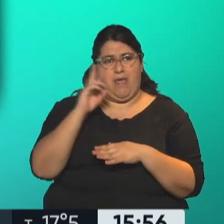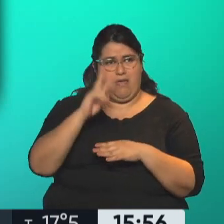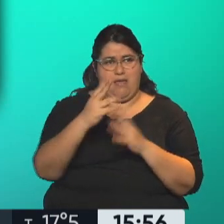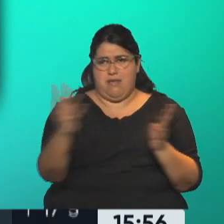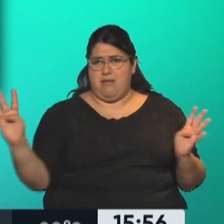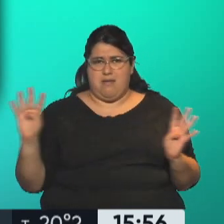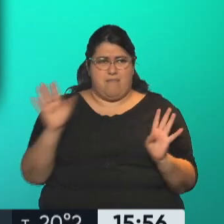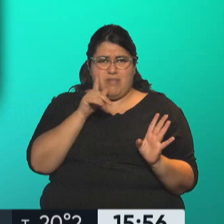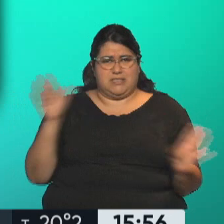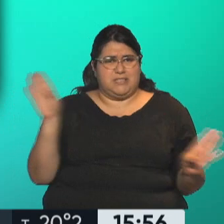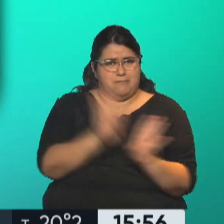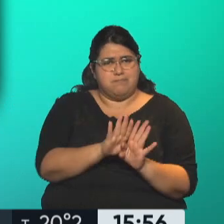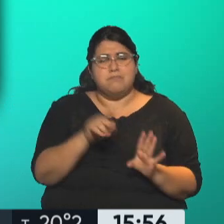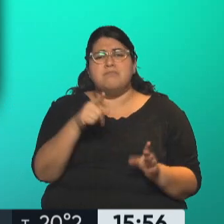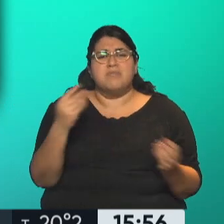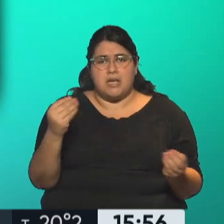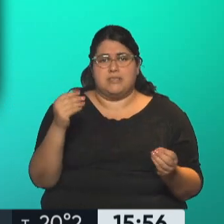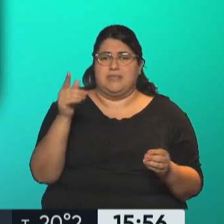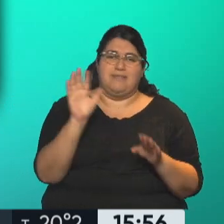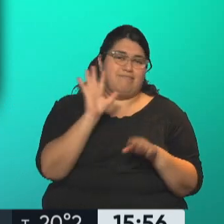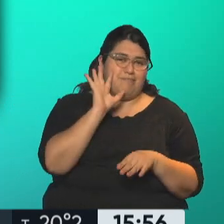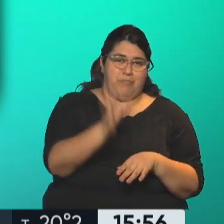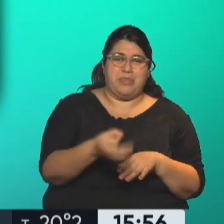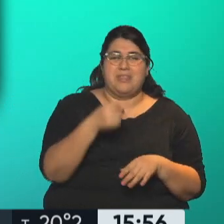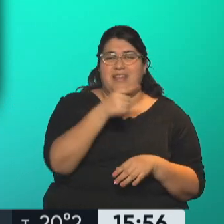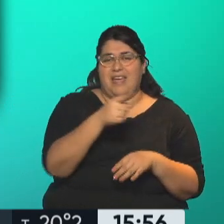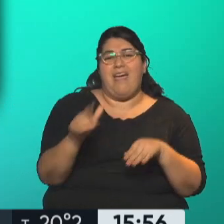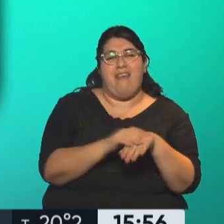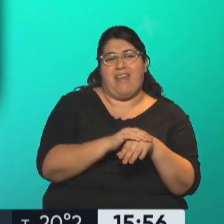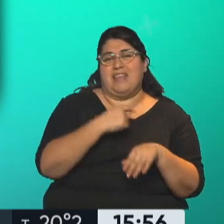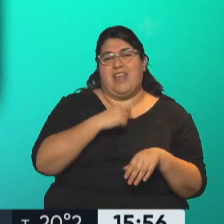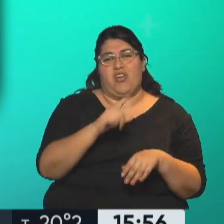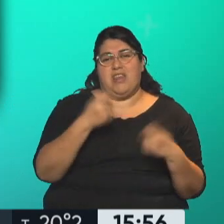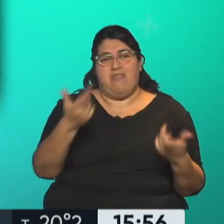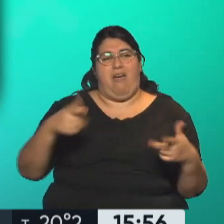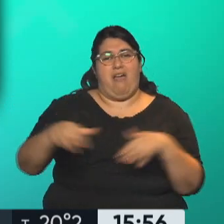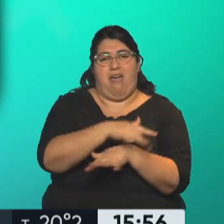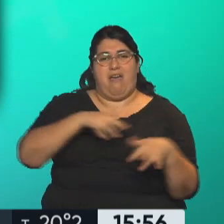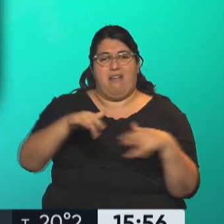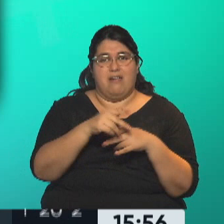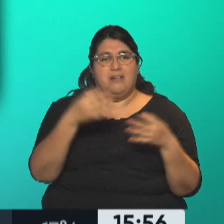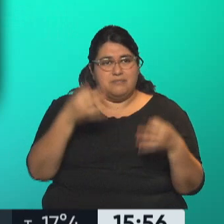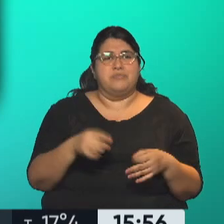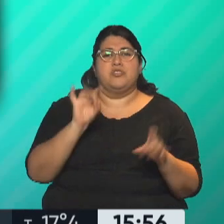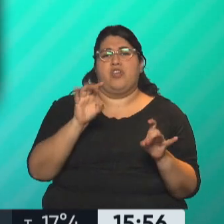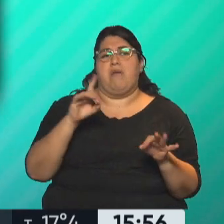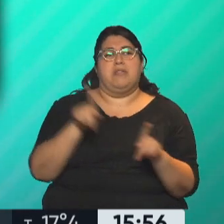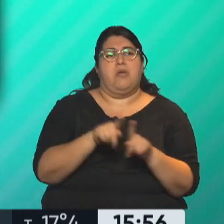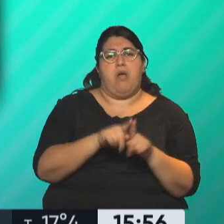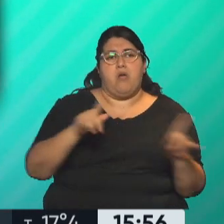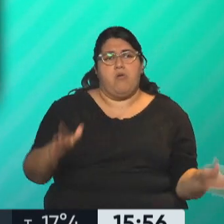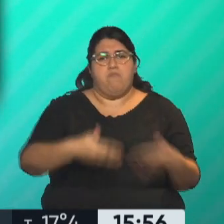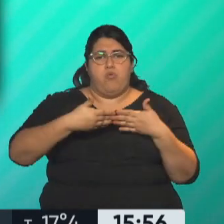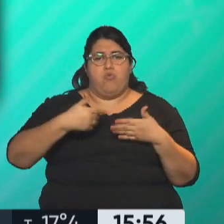las vallas colocadas por el señor larreta son algo más que impedir la libre circulación son algo más que sitjar a la vicepresidenta